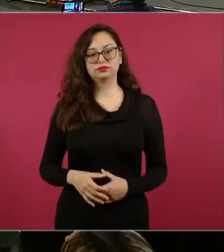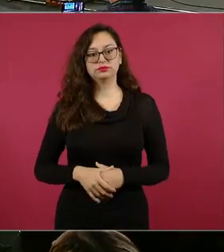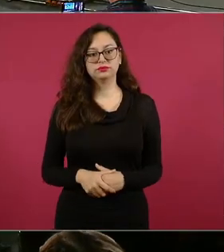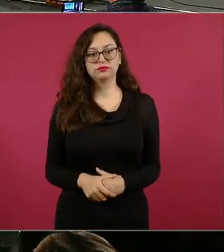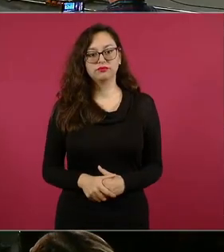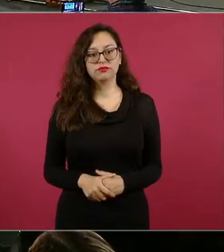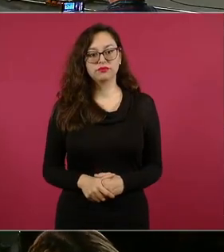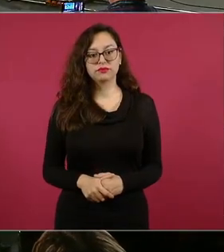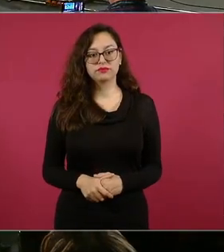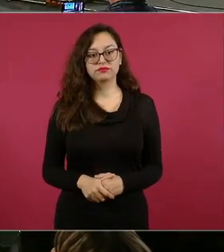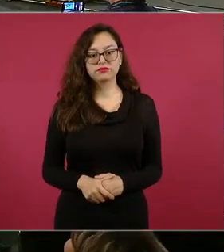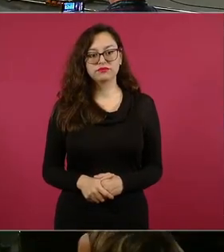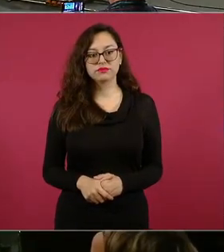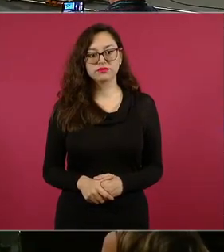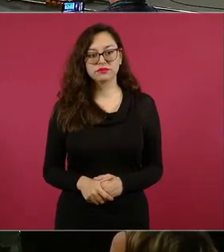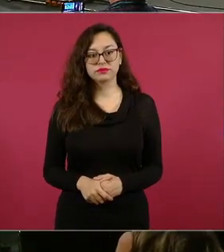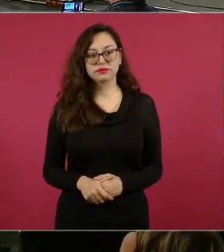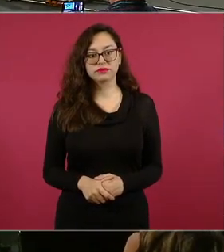Ahí está,